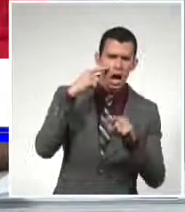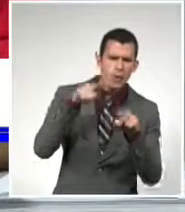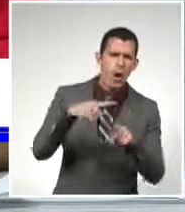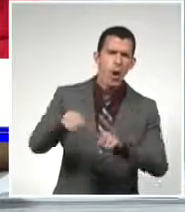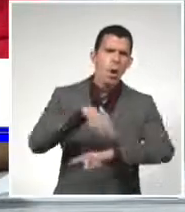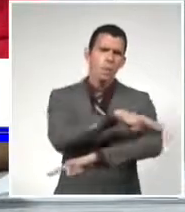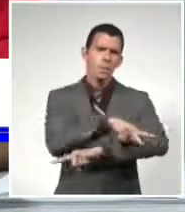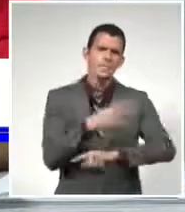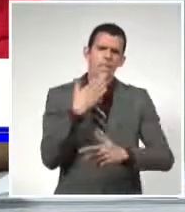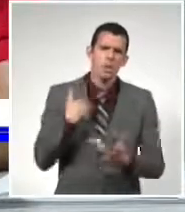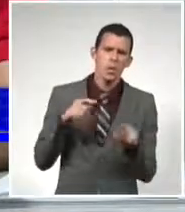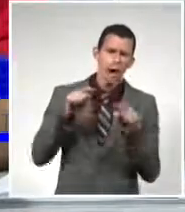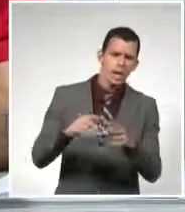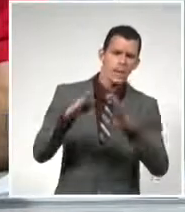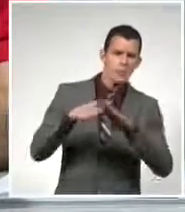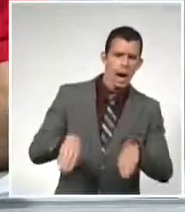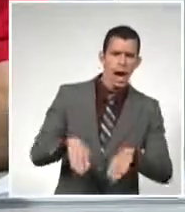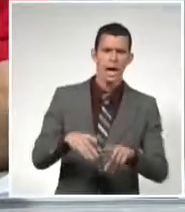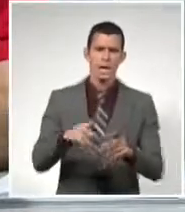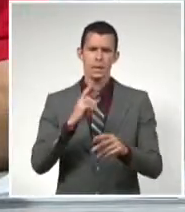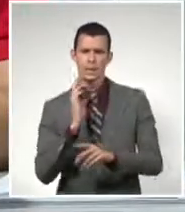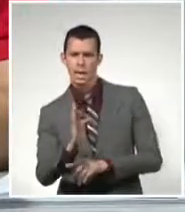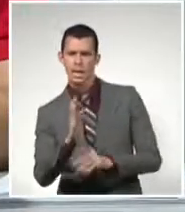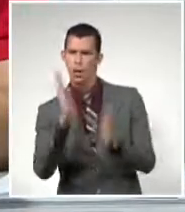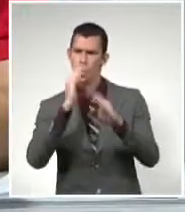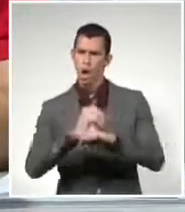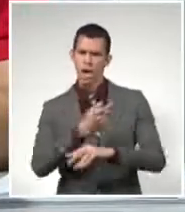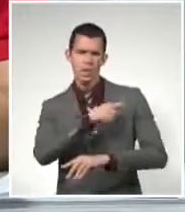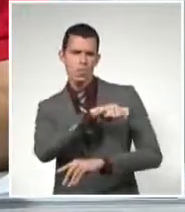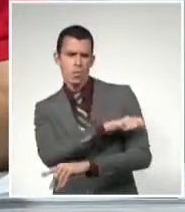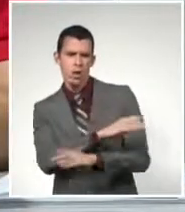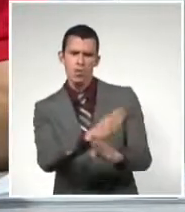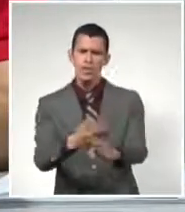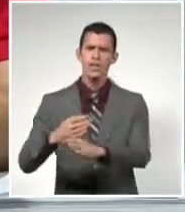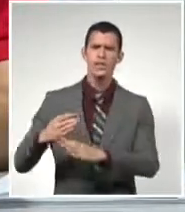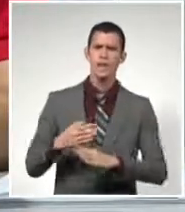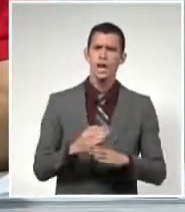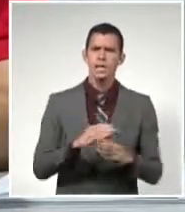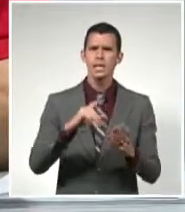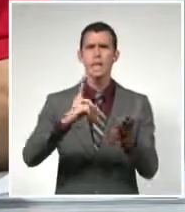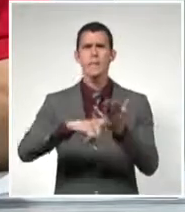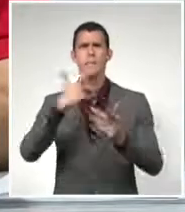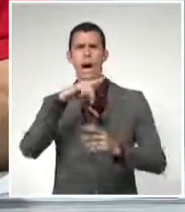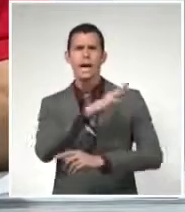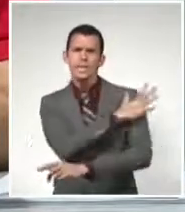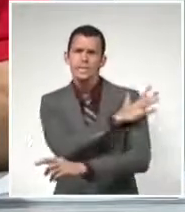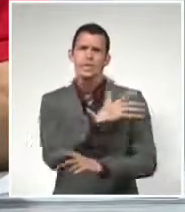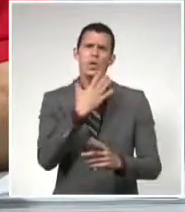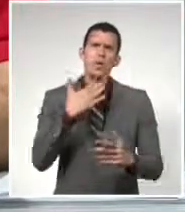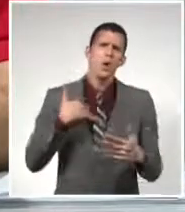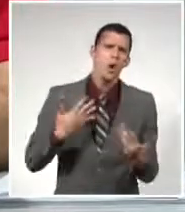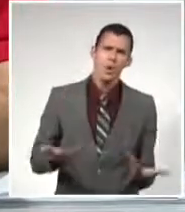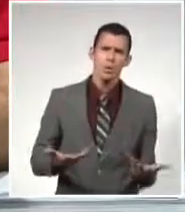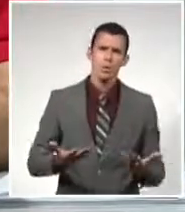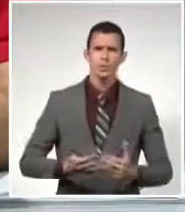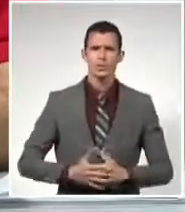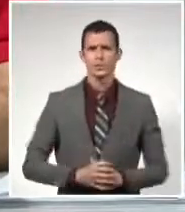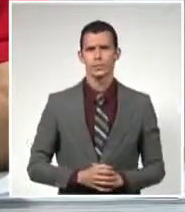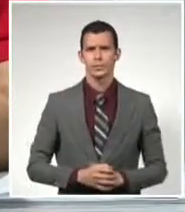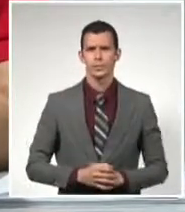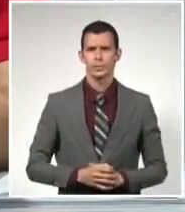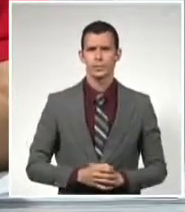y solidaridad con las causas justas de los pueblos y promover la cooperación que garantice poner al alcance de todos medicamentos y vacunas